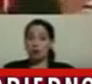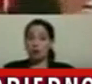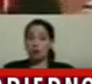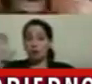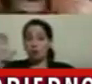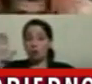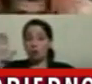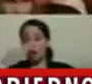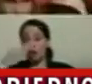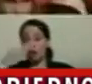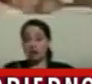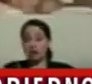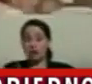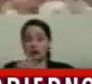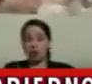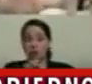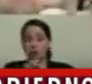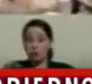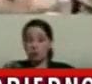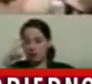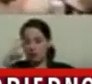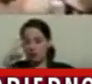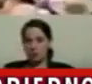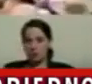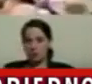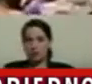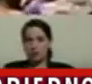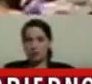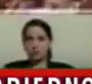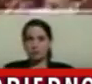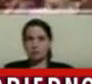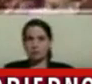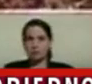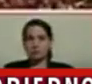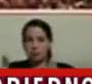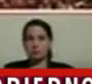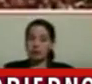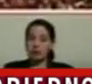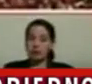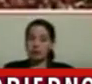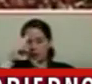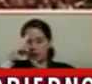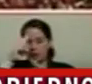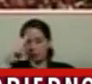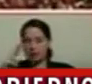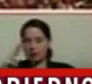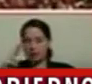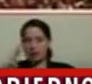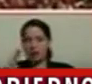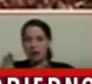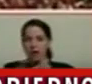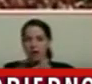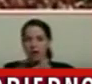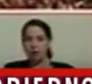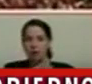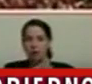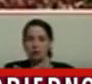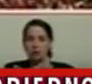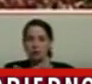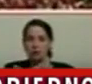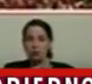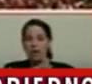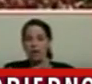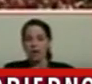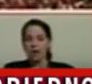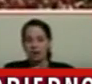lo que hicimos ayer. Respetar y hacer respetar la Constitución, las leyes y el derecho a la paz y a la